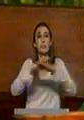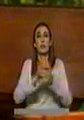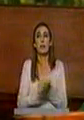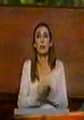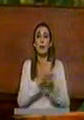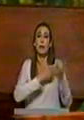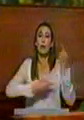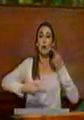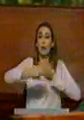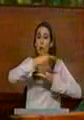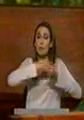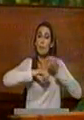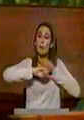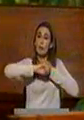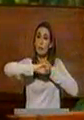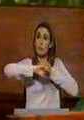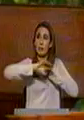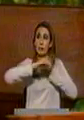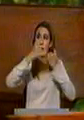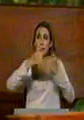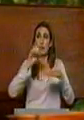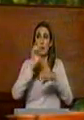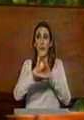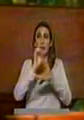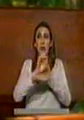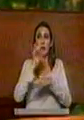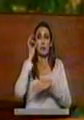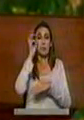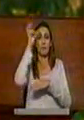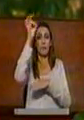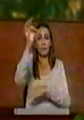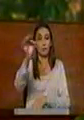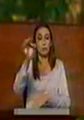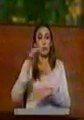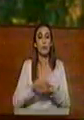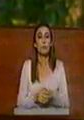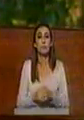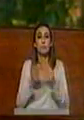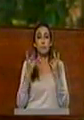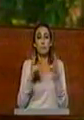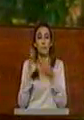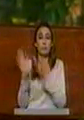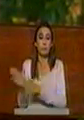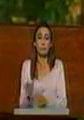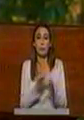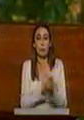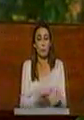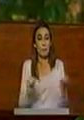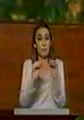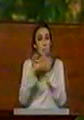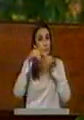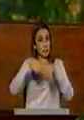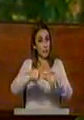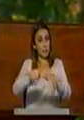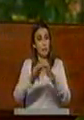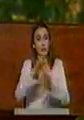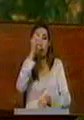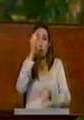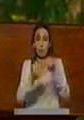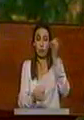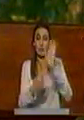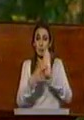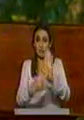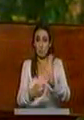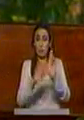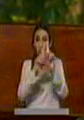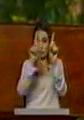nuevo corte aquí en nuestro programa Ecuador al Futuro. Y más adelante, en la última parte de este